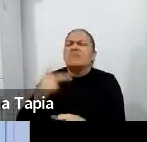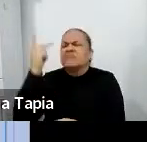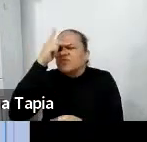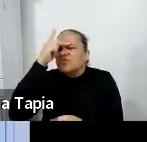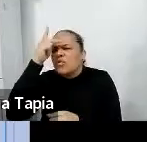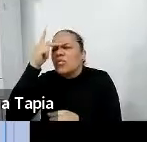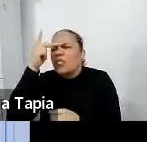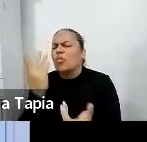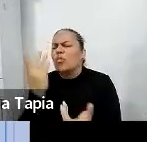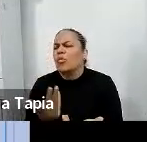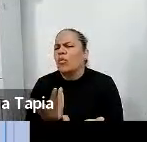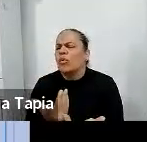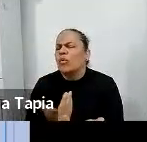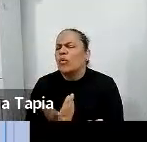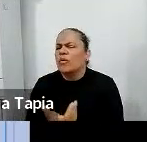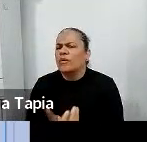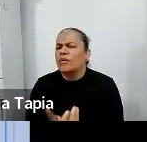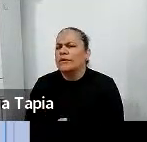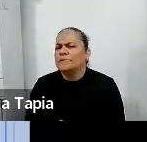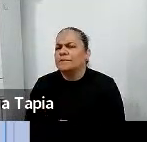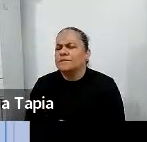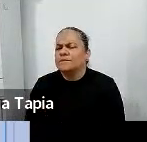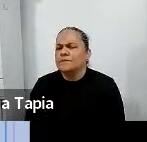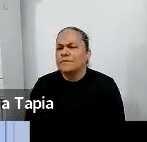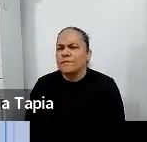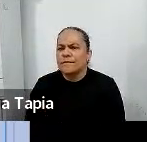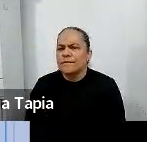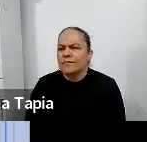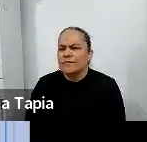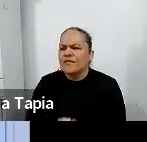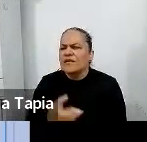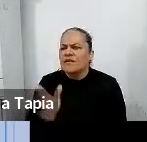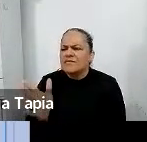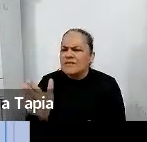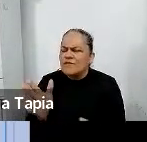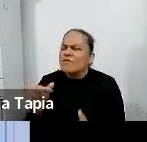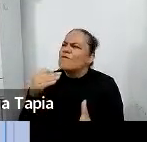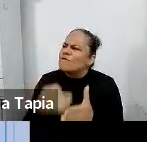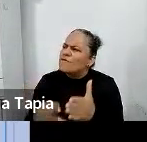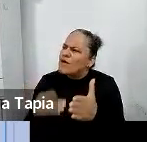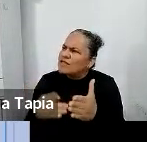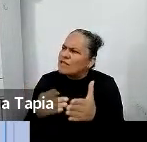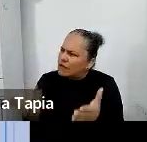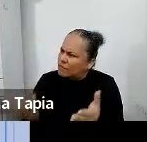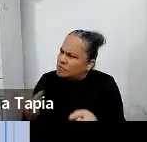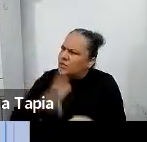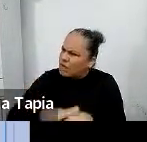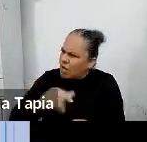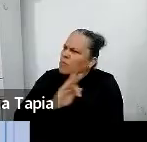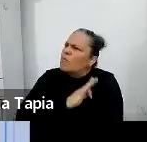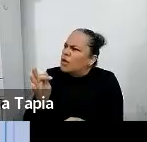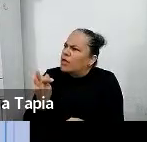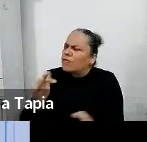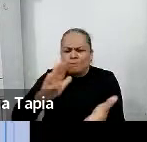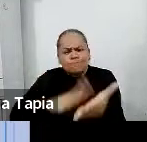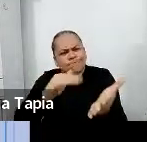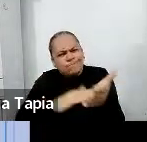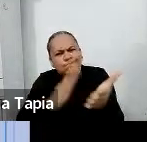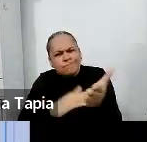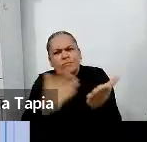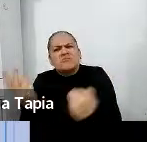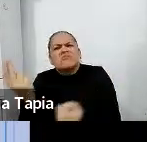erróneamente doctores, dicen, oye, Oscar, ¿qué me falta para hospitalizarme? ¿Qué tan mal estoy que de momento